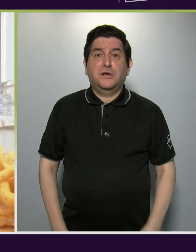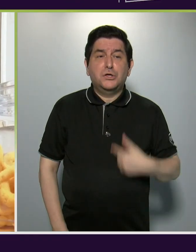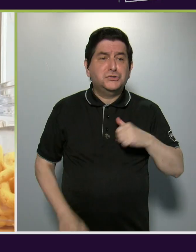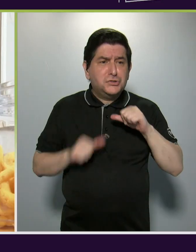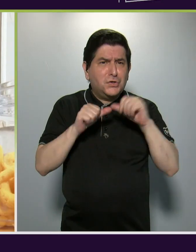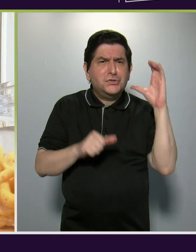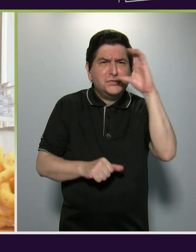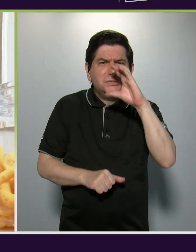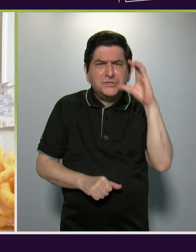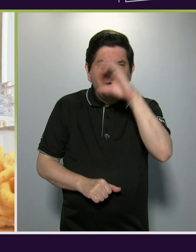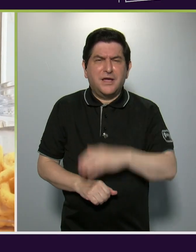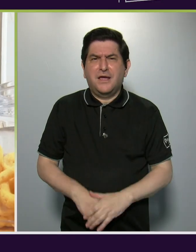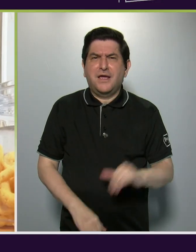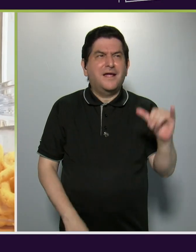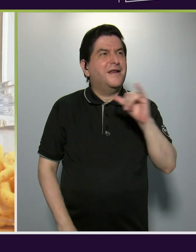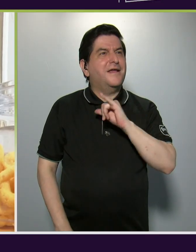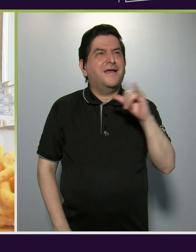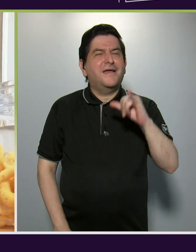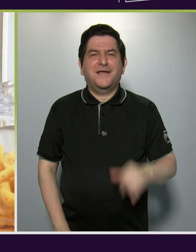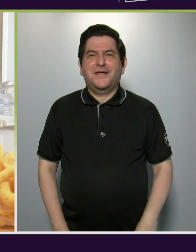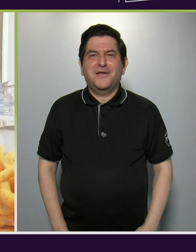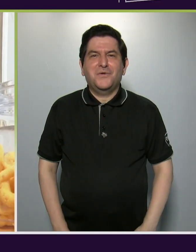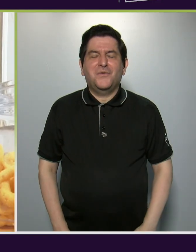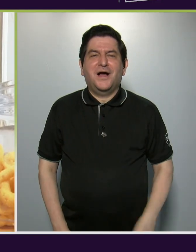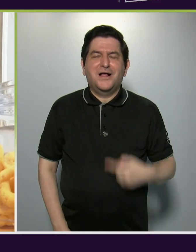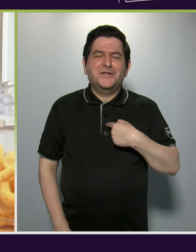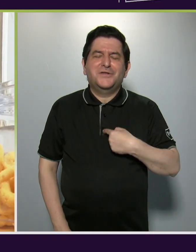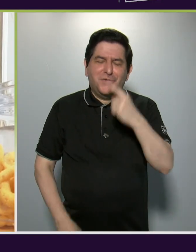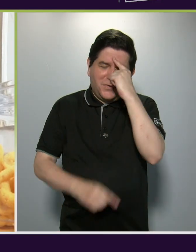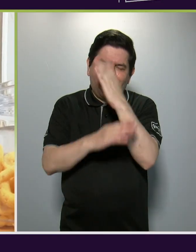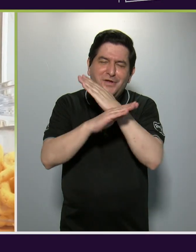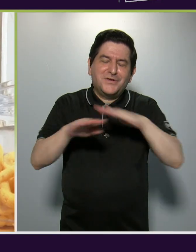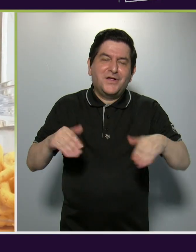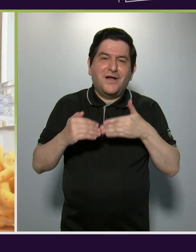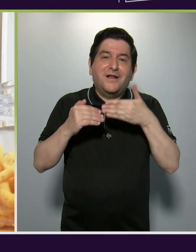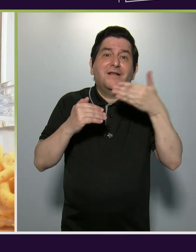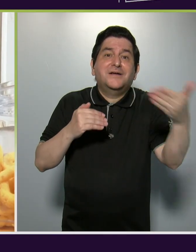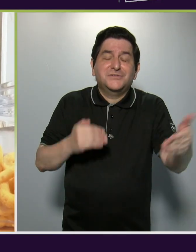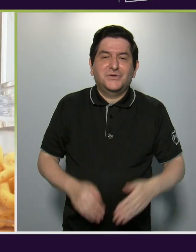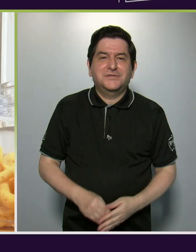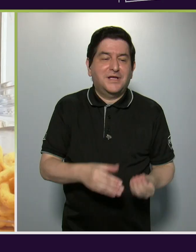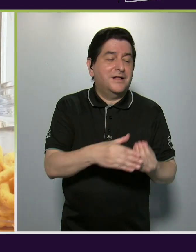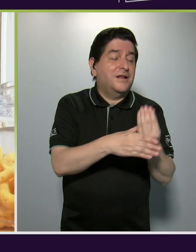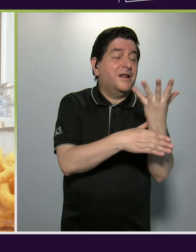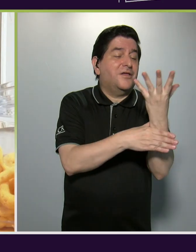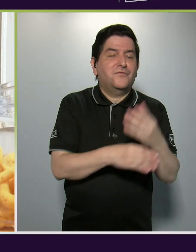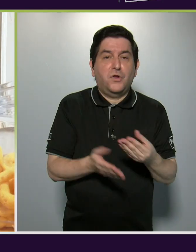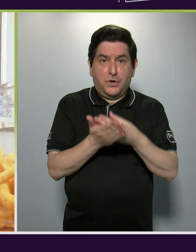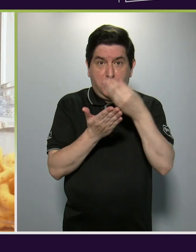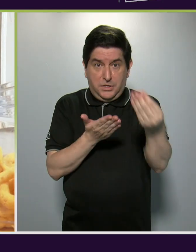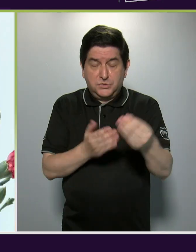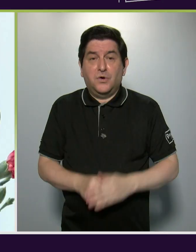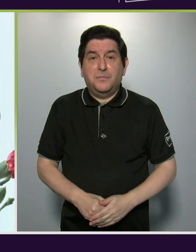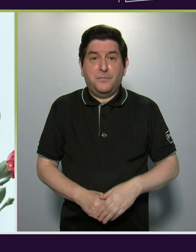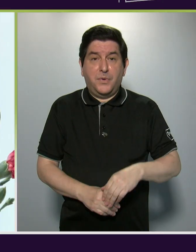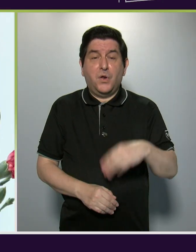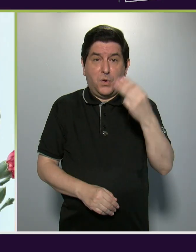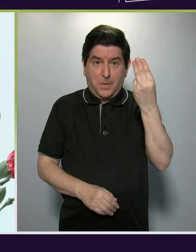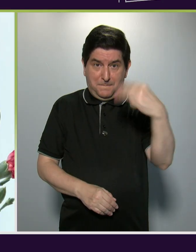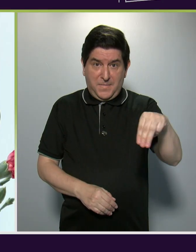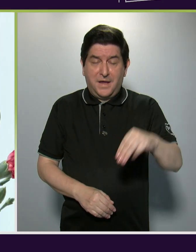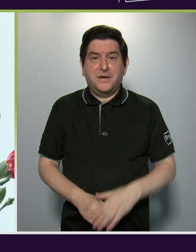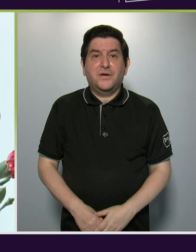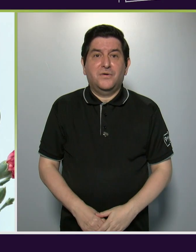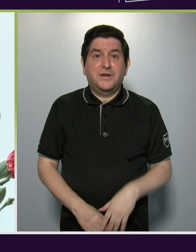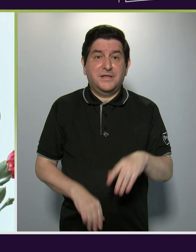buscando, con esa misma, digamos, ingenuidad, sigo buscando las cosas. Las flores yo las voy a comprar todos los miércoles, voy, la